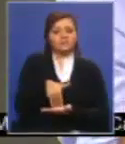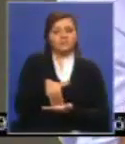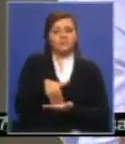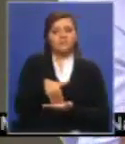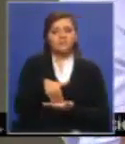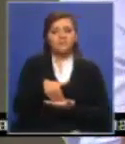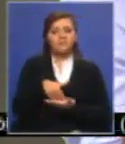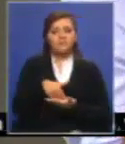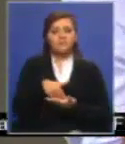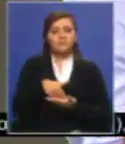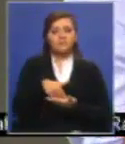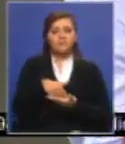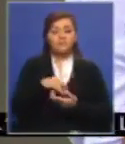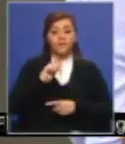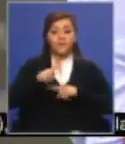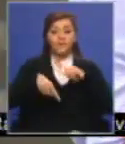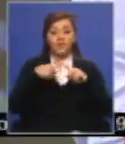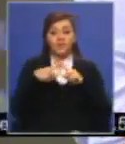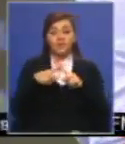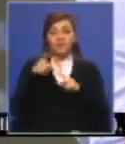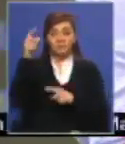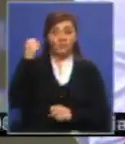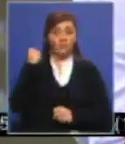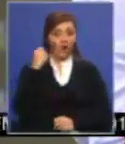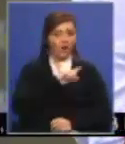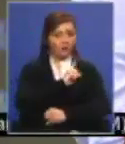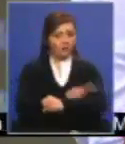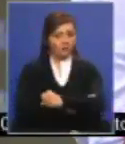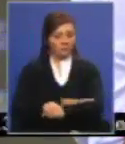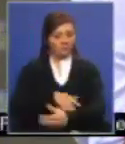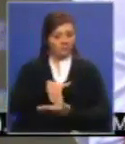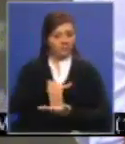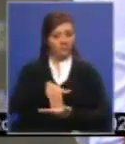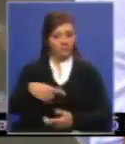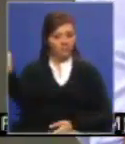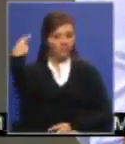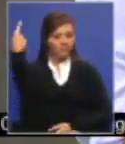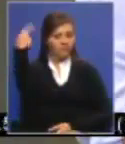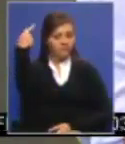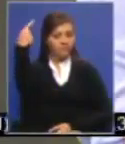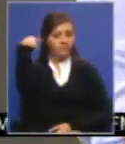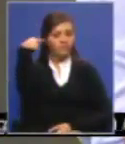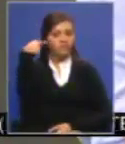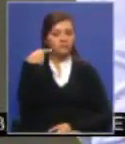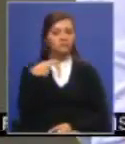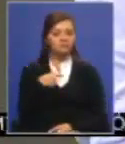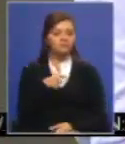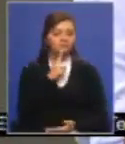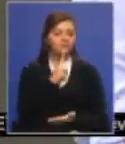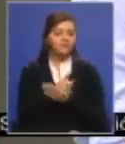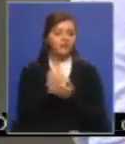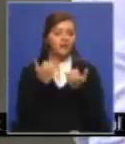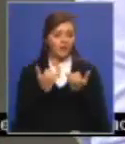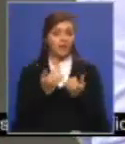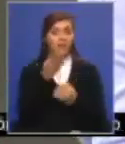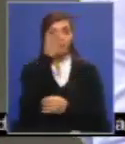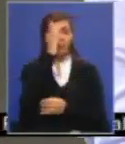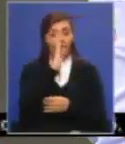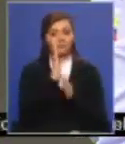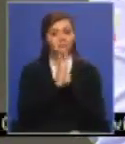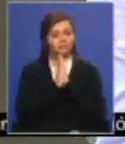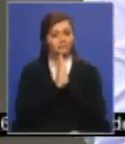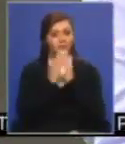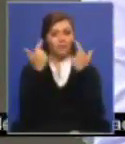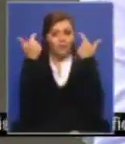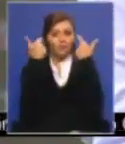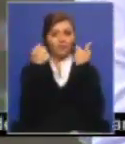cuando tuvo que hacerlo, así lo hizo. Y desde donde estés, pídele a Diosito que nos cuide, que me